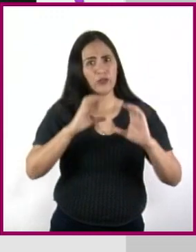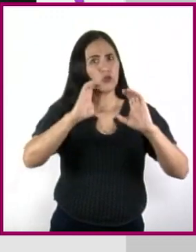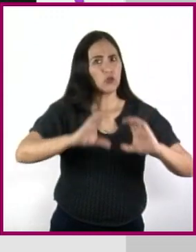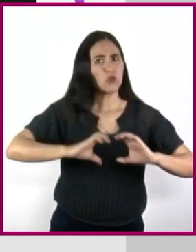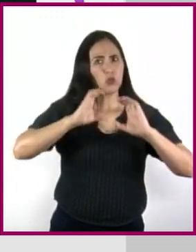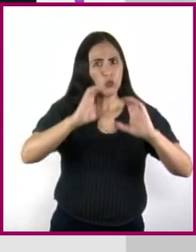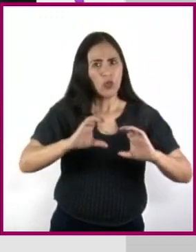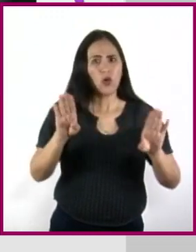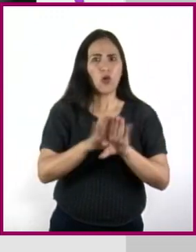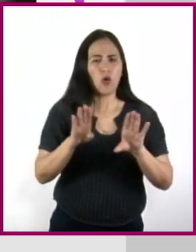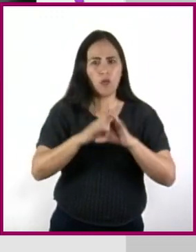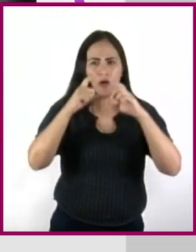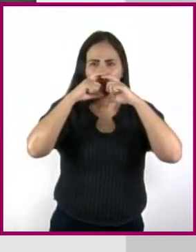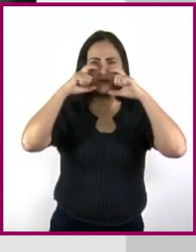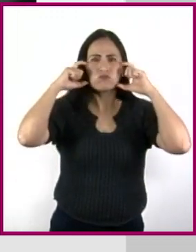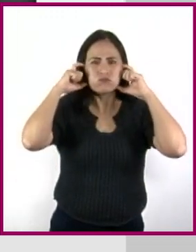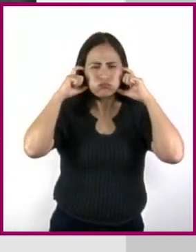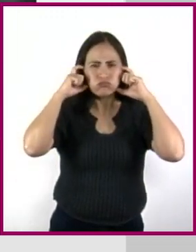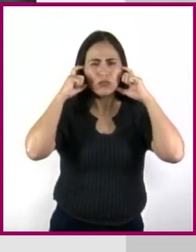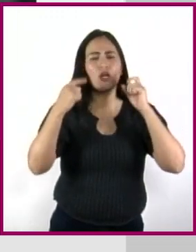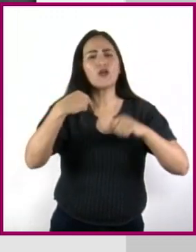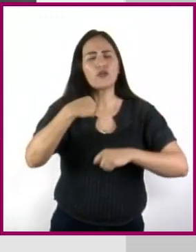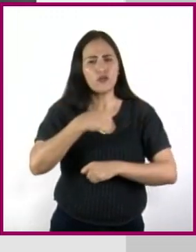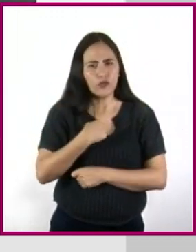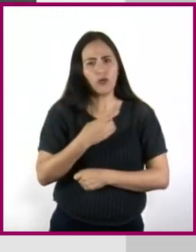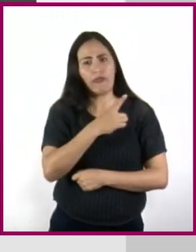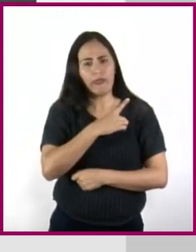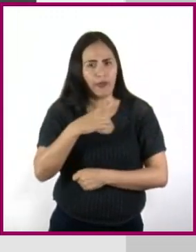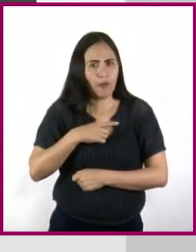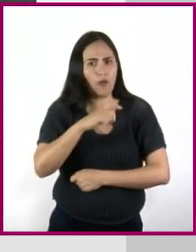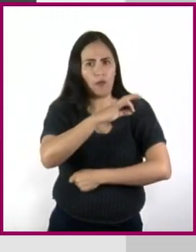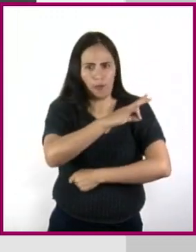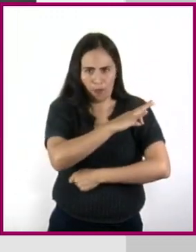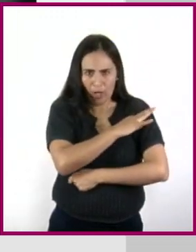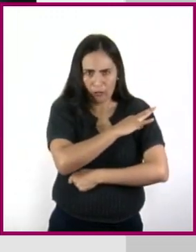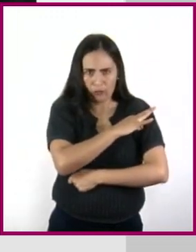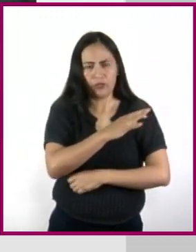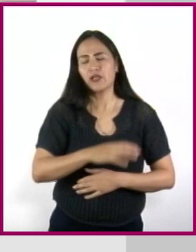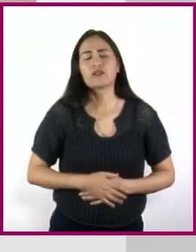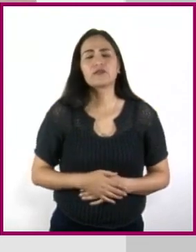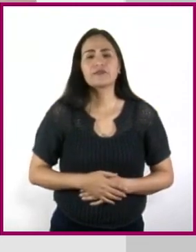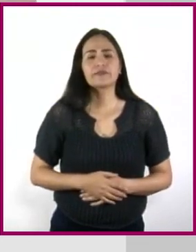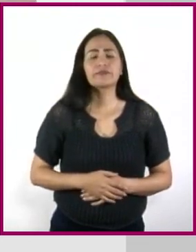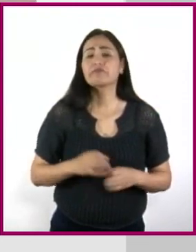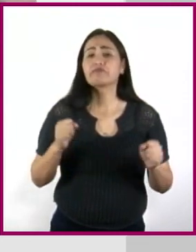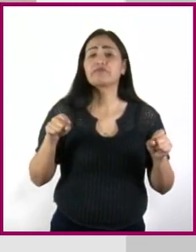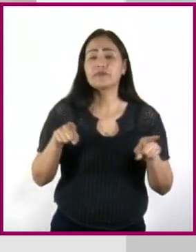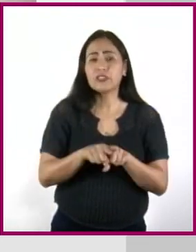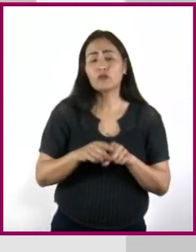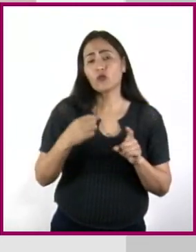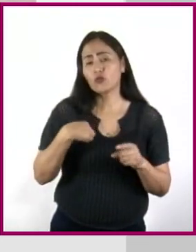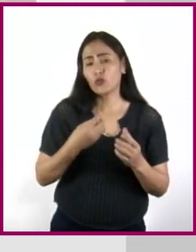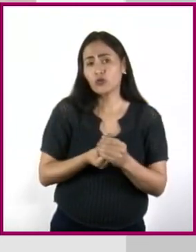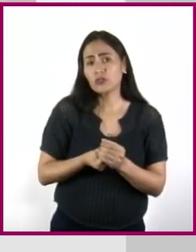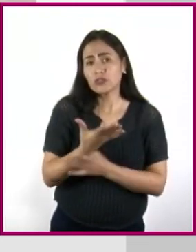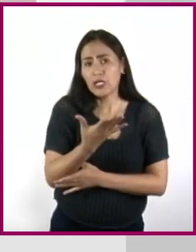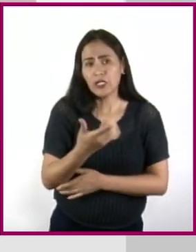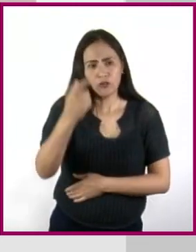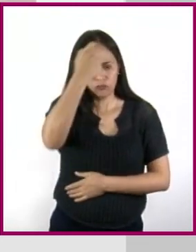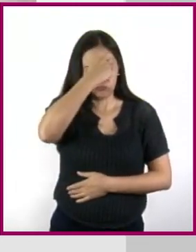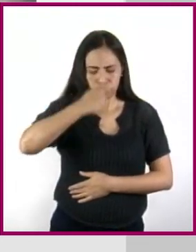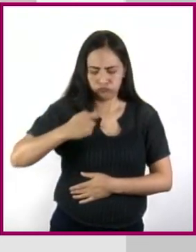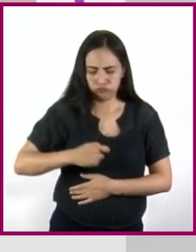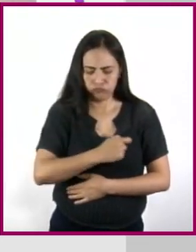Utilizar cubrebocas, vacunarme si es que me tengo que vacunar contra COVID, pero al mismo tiempo, si voy a salir, pues utilizar